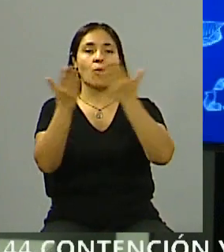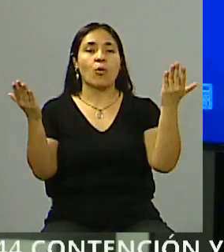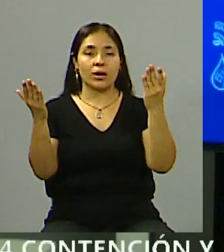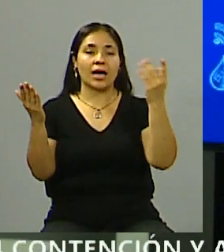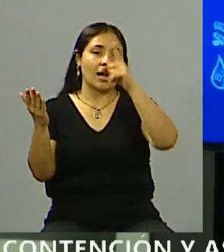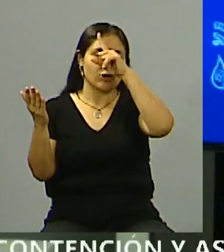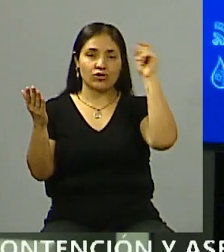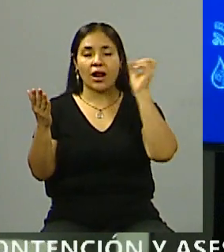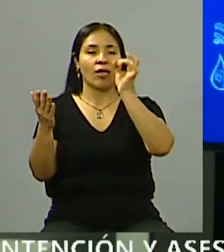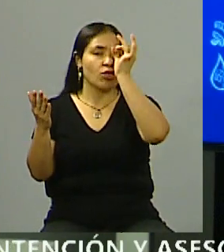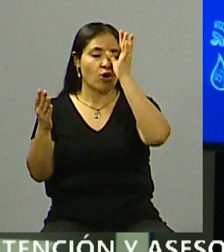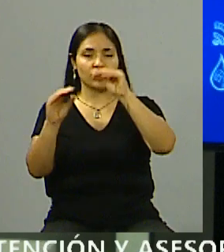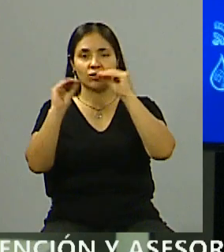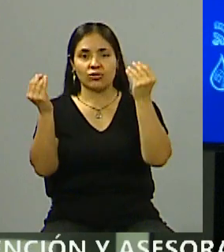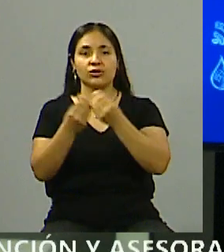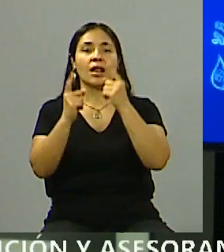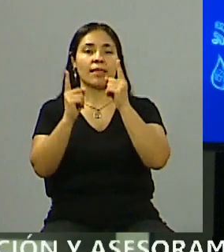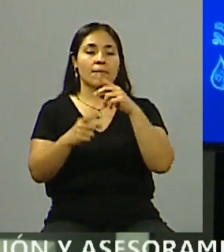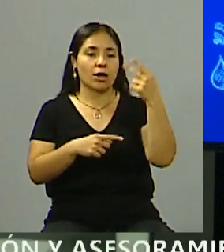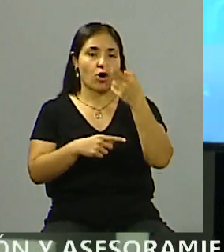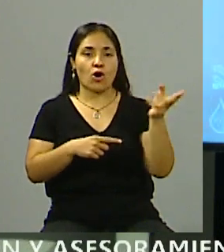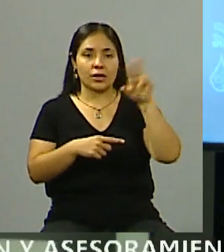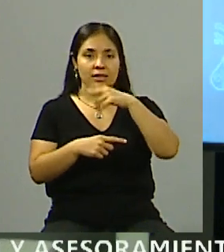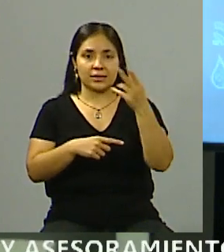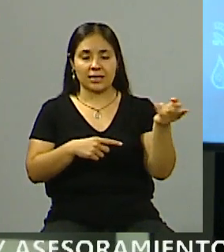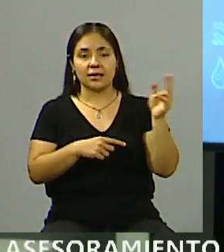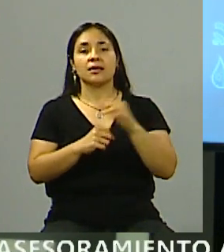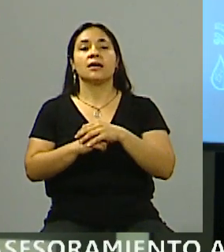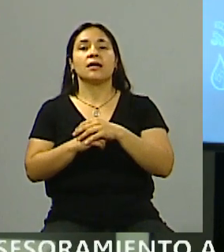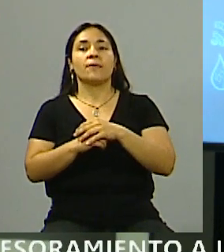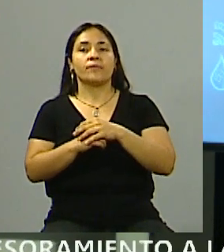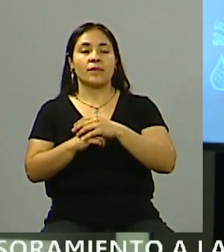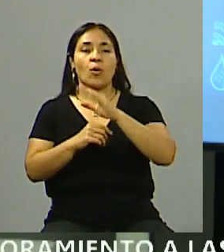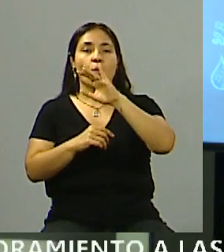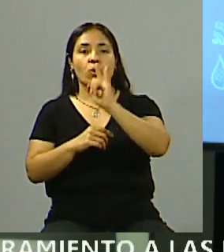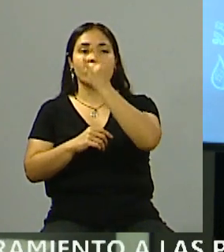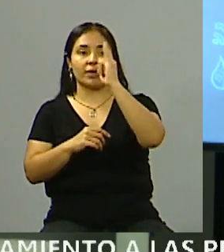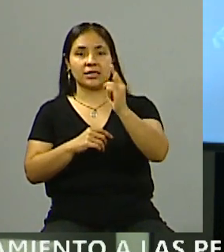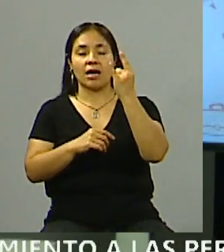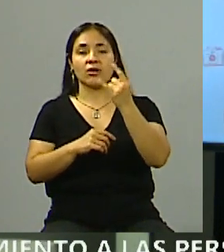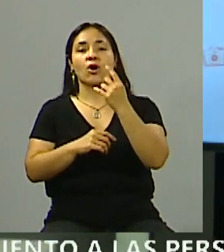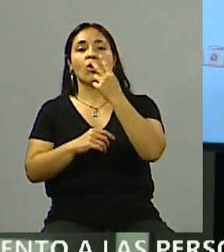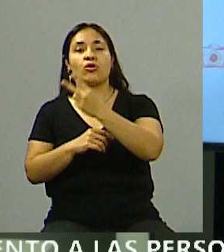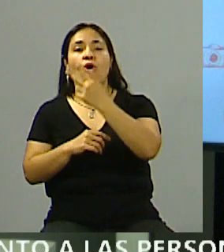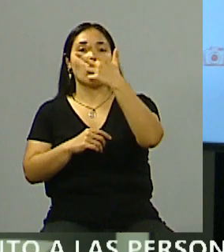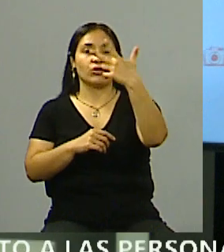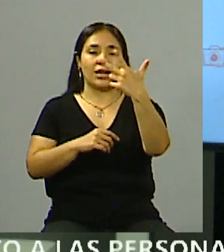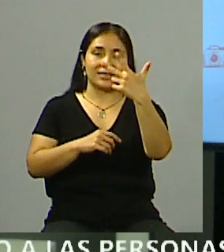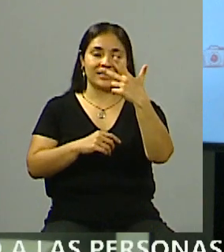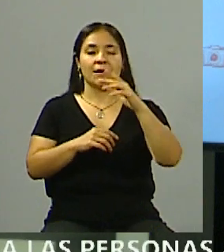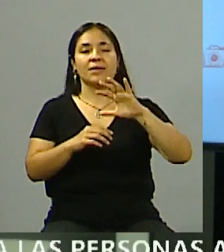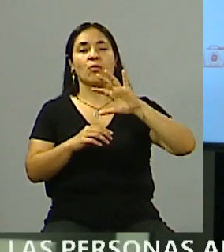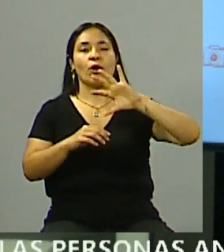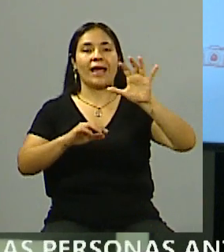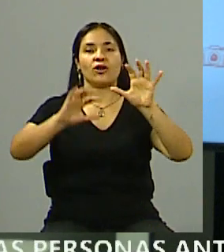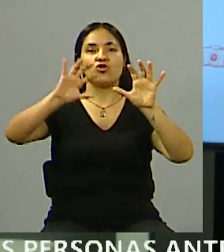CONICET. Es decir, que estamos en más o menos 2 o 3 universidades públicas de cada una de las 6 regiones del país.